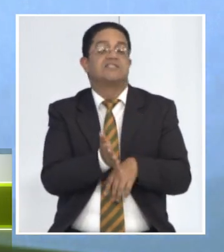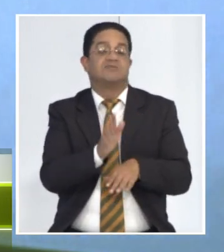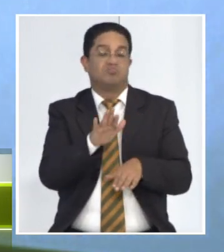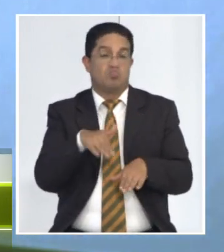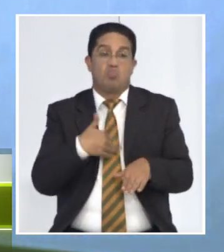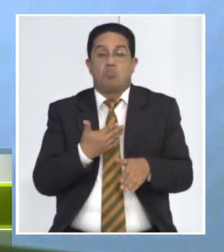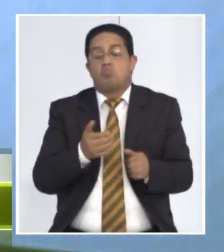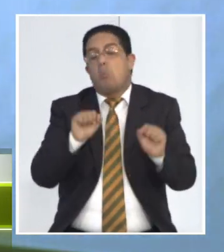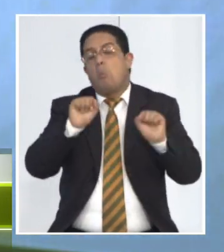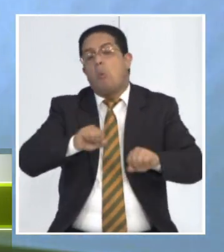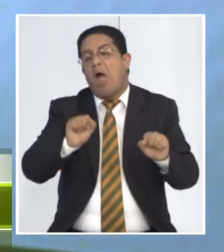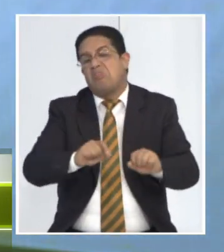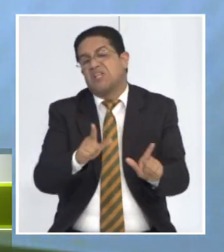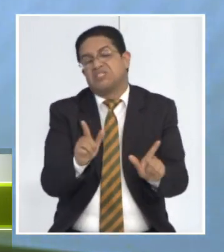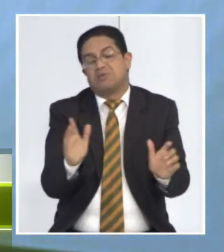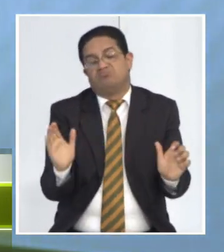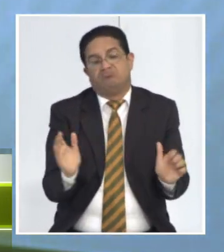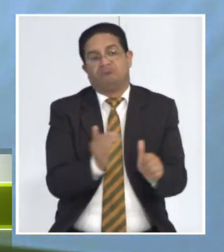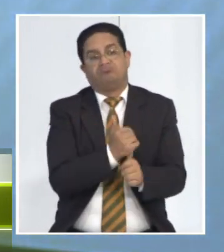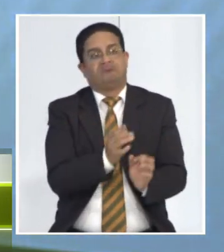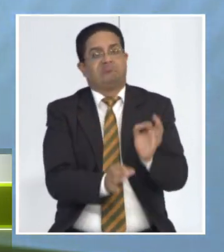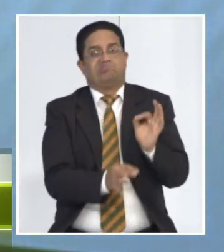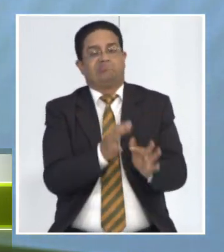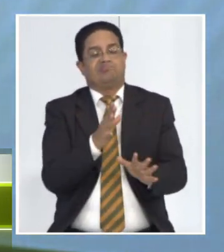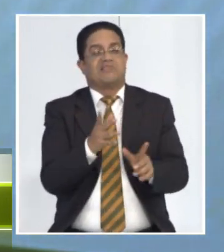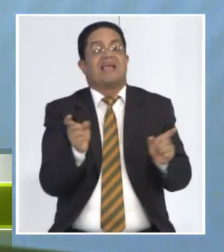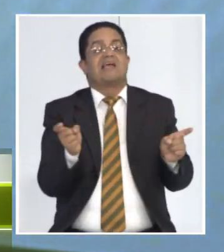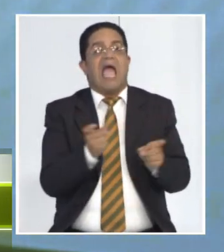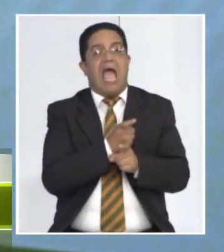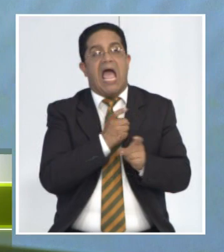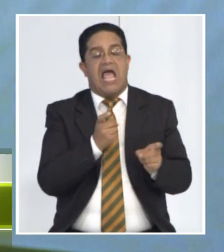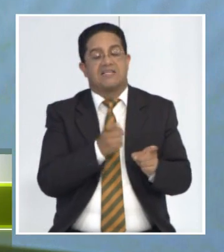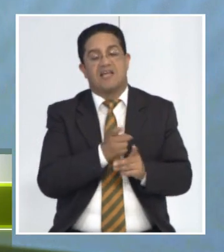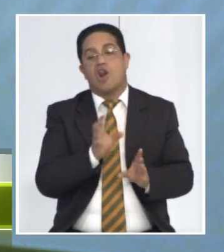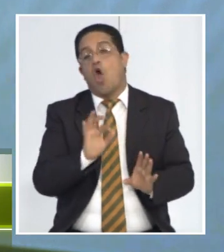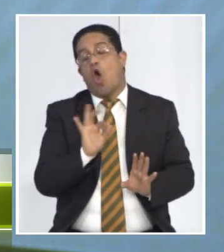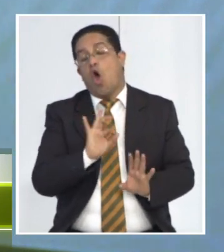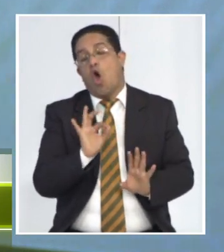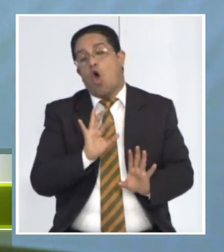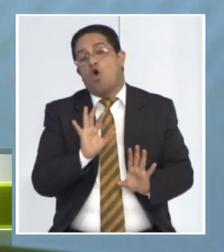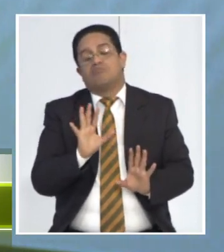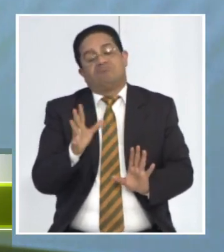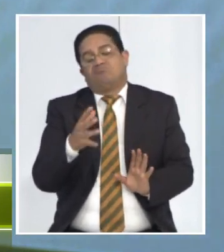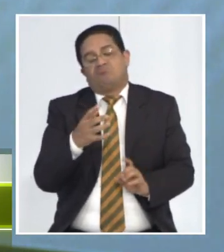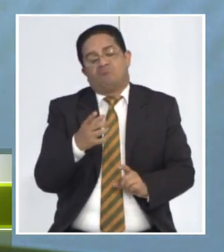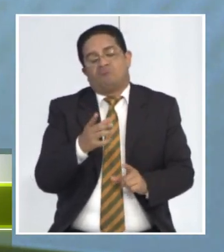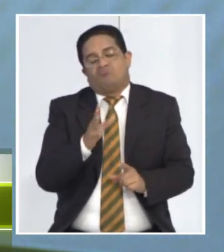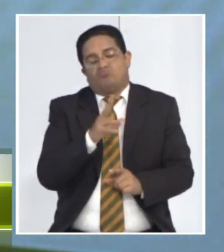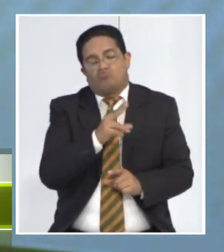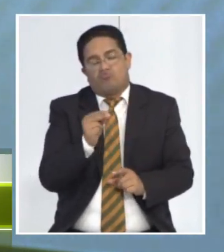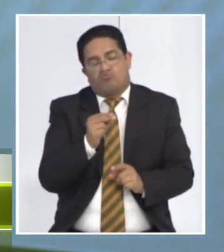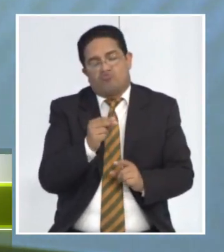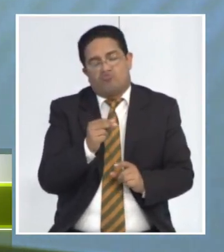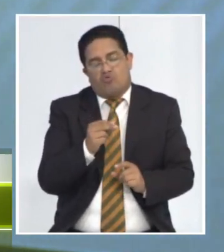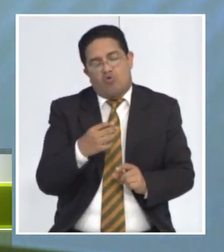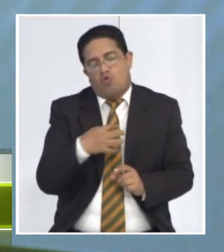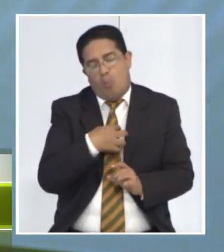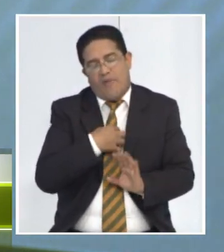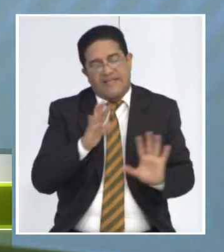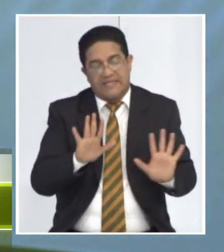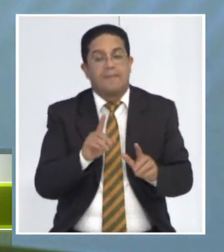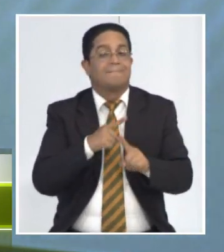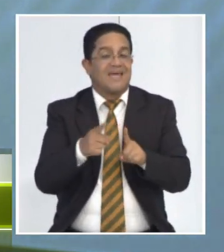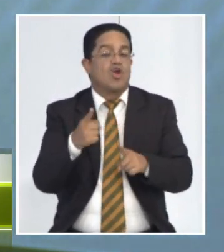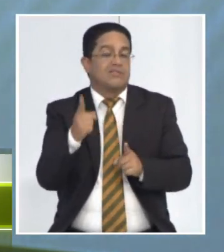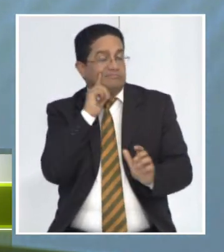puede no serlo. Enfermedad inflamatoria intestinal, por ejemplo. Síndrome de intestino irritable, muchas patologías que lo